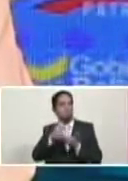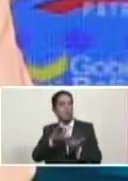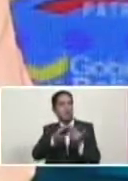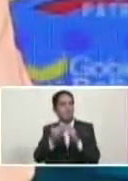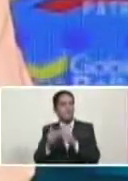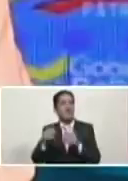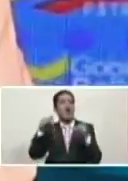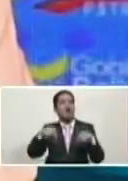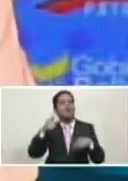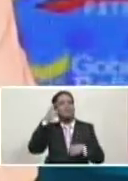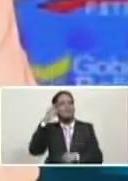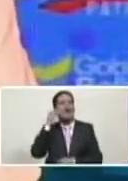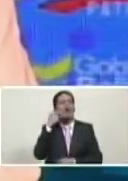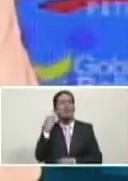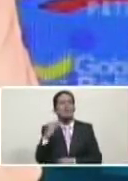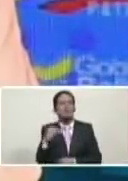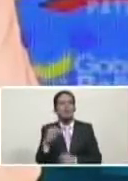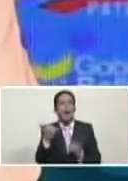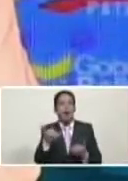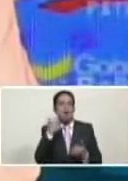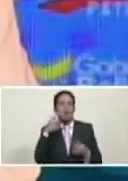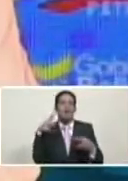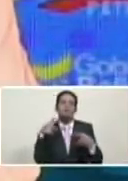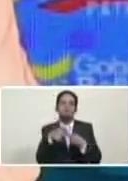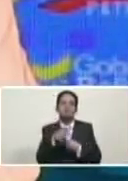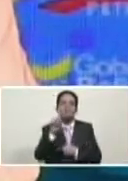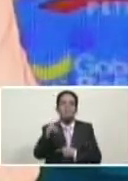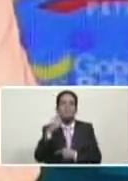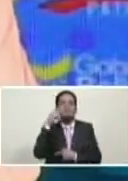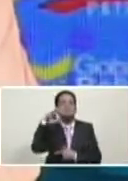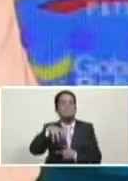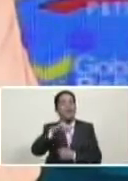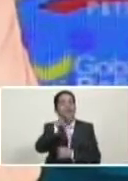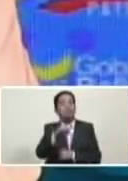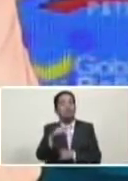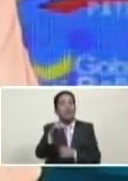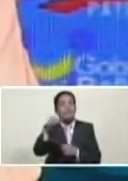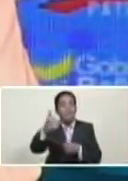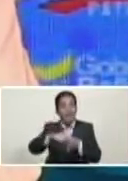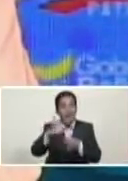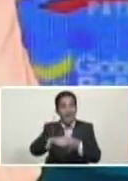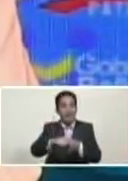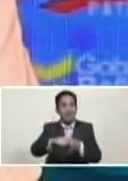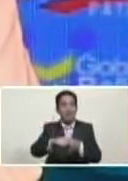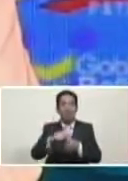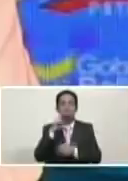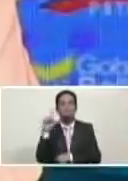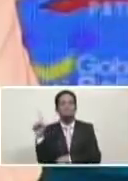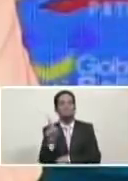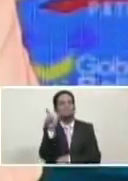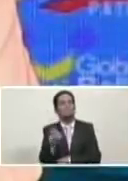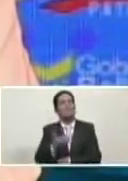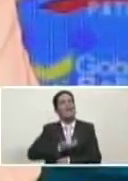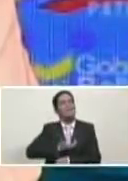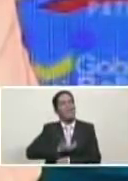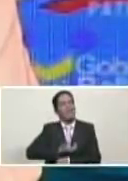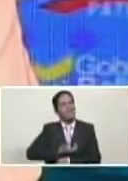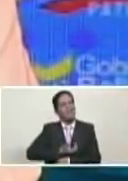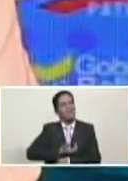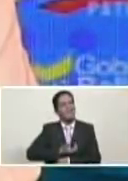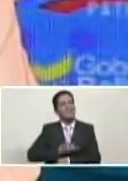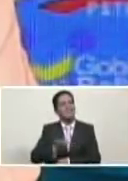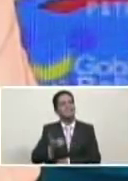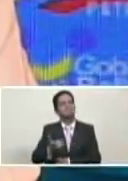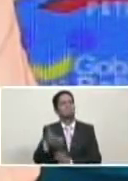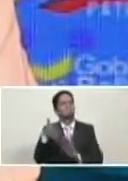de la Juventud, vamos a proceder a inaugurar en el estado Zulia, en Maracaibo, con la presencia del alcalde Willy Casanova, la